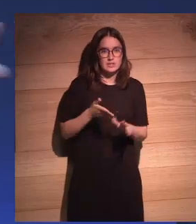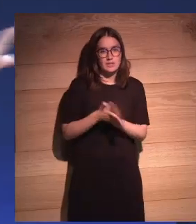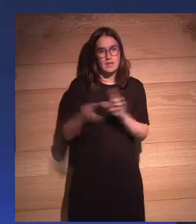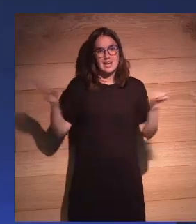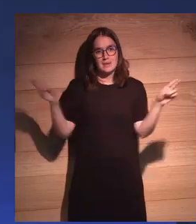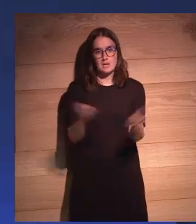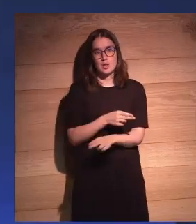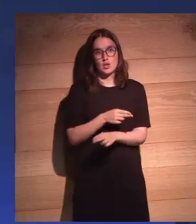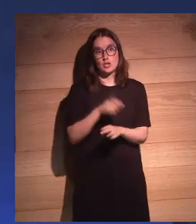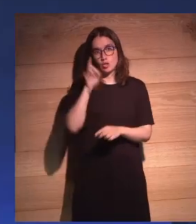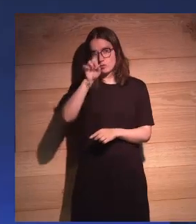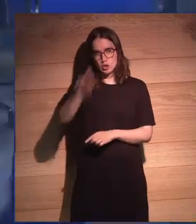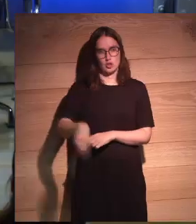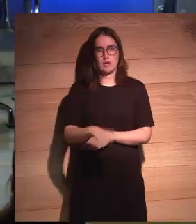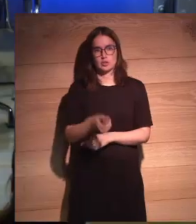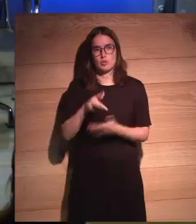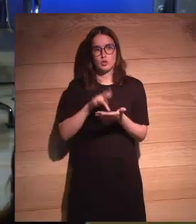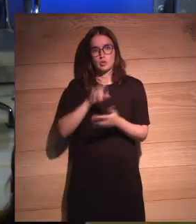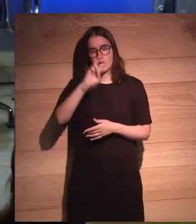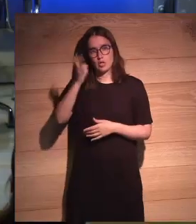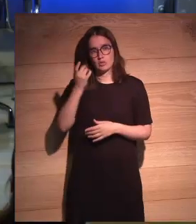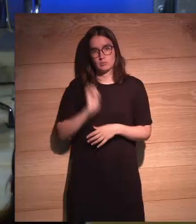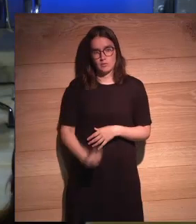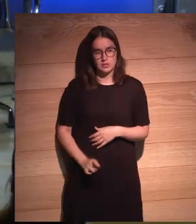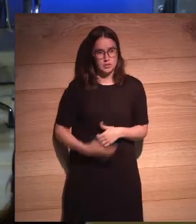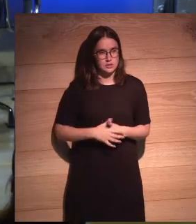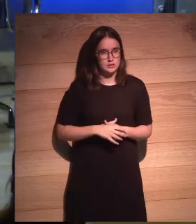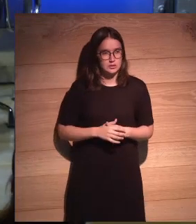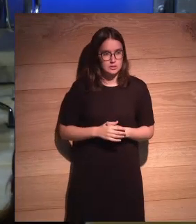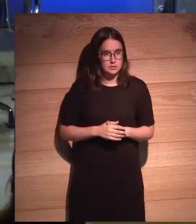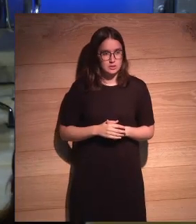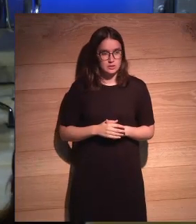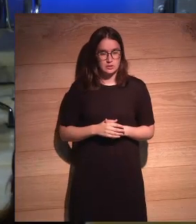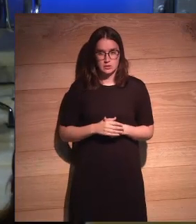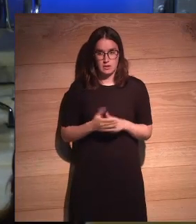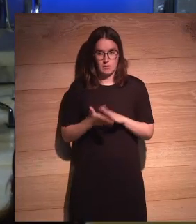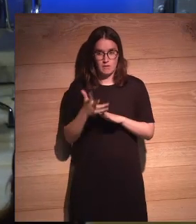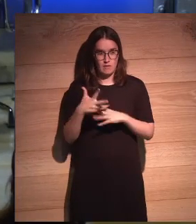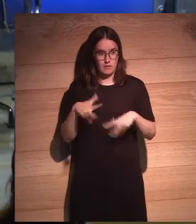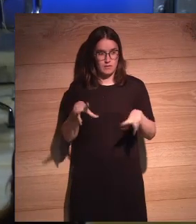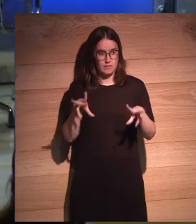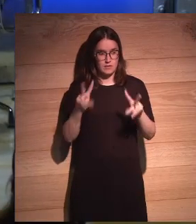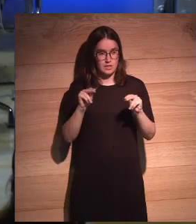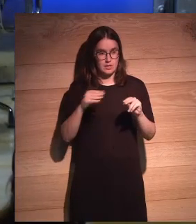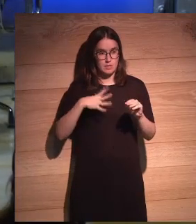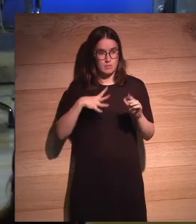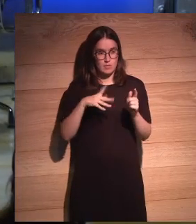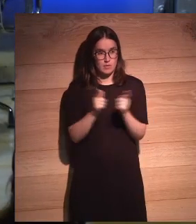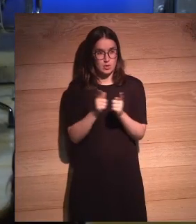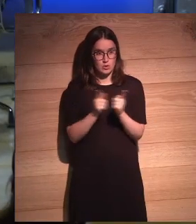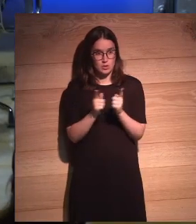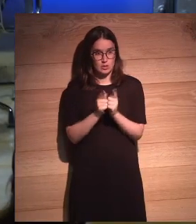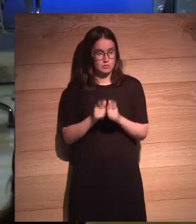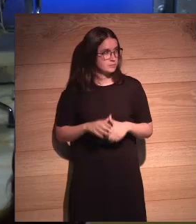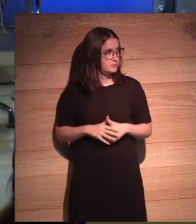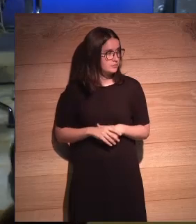una eliminación en este caso de los profesores como ocurre en otras profesiones, ¿no? Tenemos que ir terminando poco a poco, o sea que por favor brevedad, una y